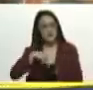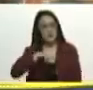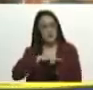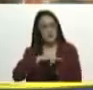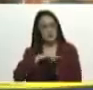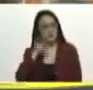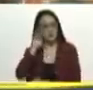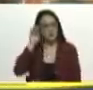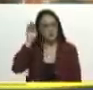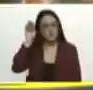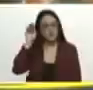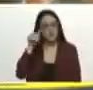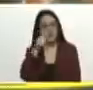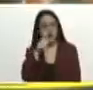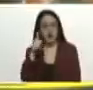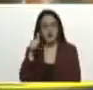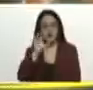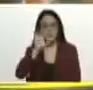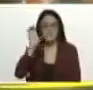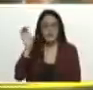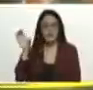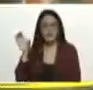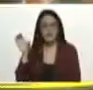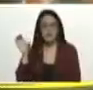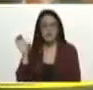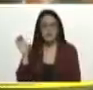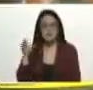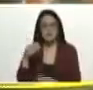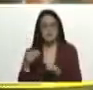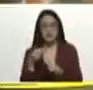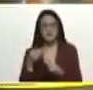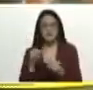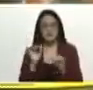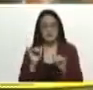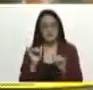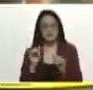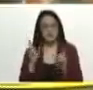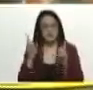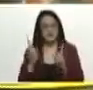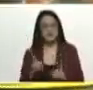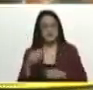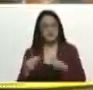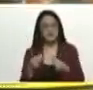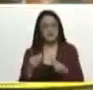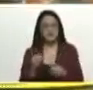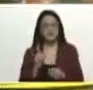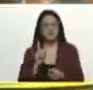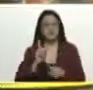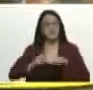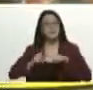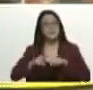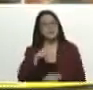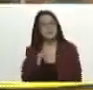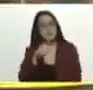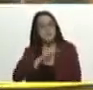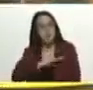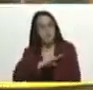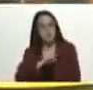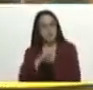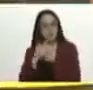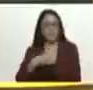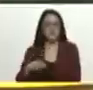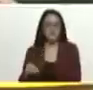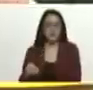destino. Cada país va a hacer lo que decida hacer si sus gobernantes y su